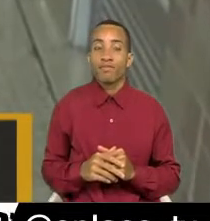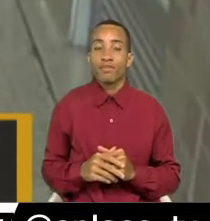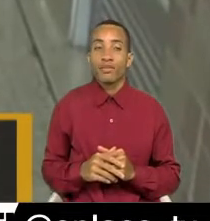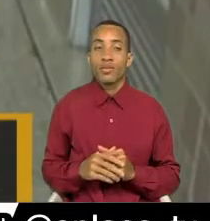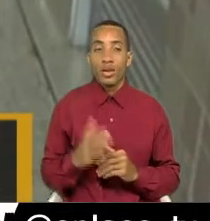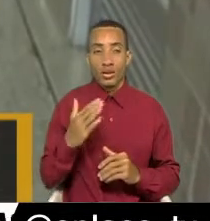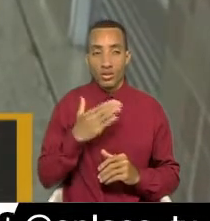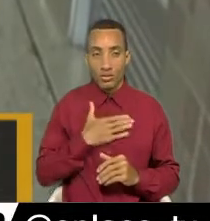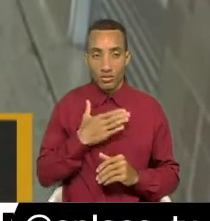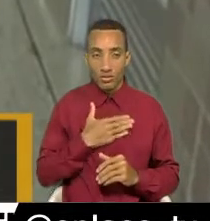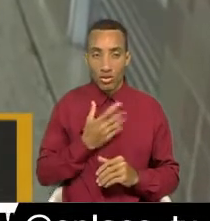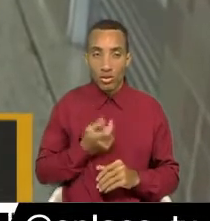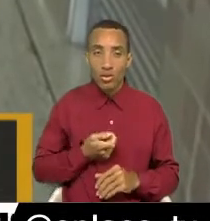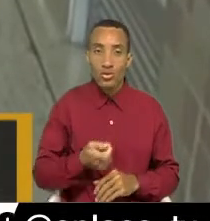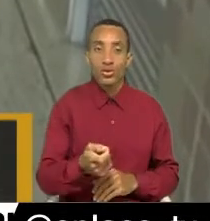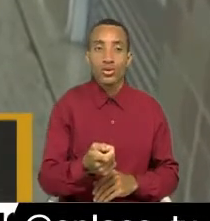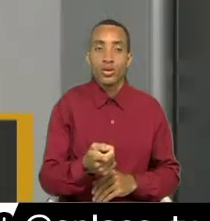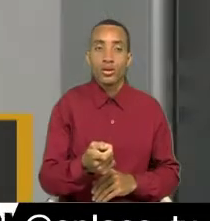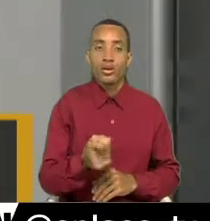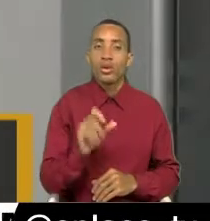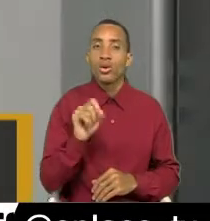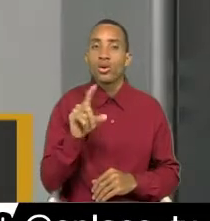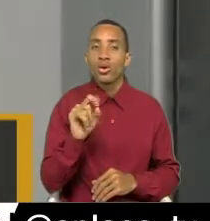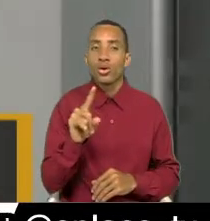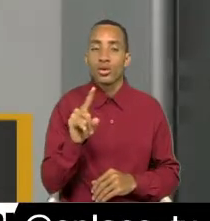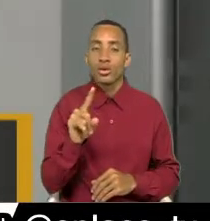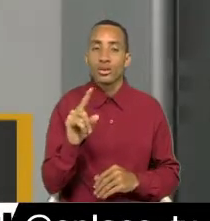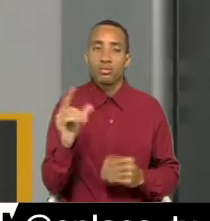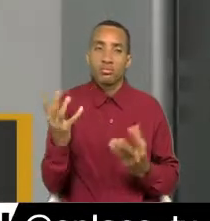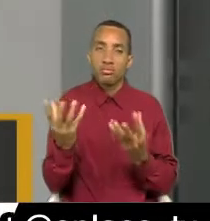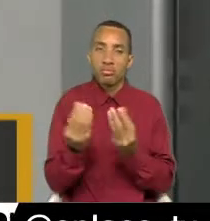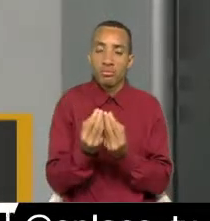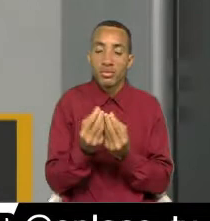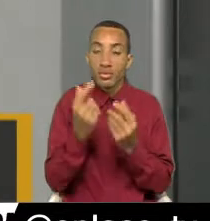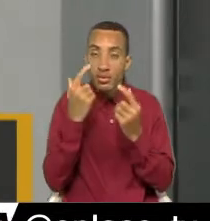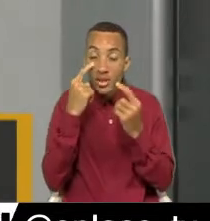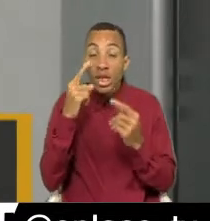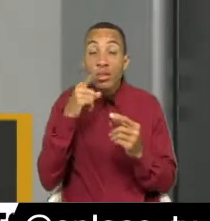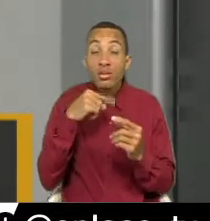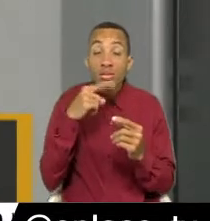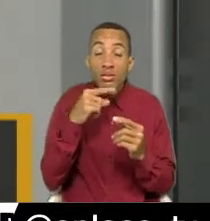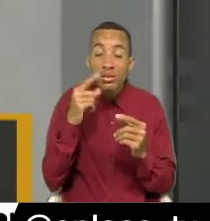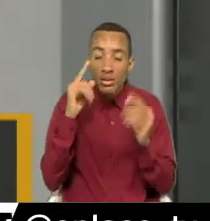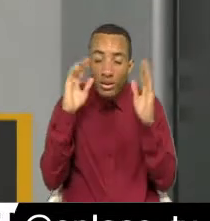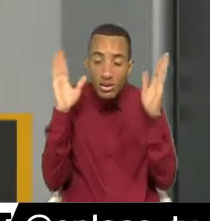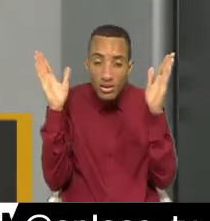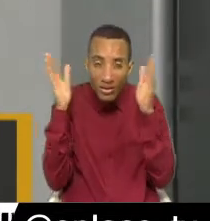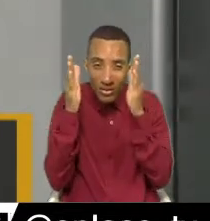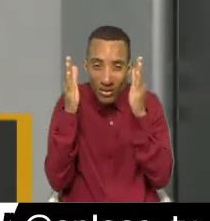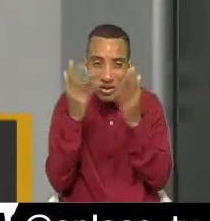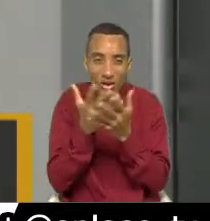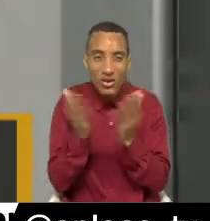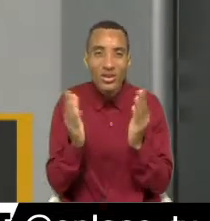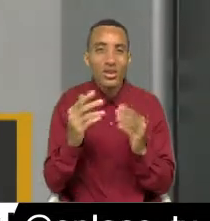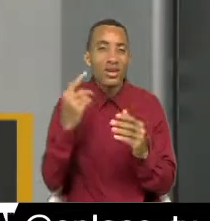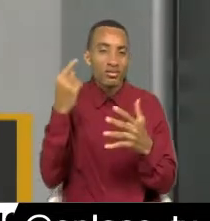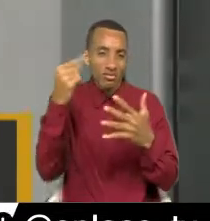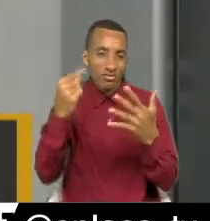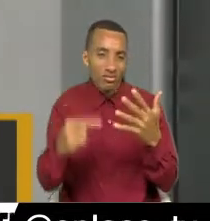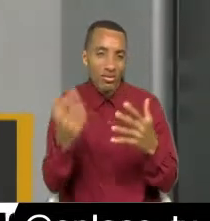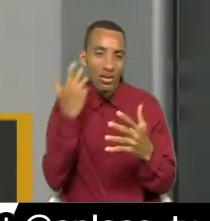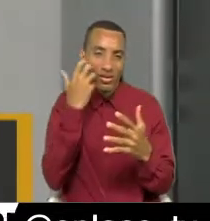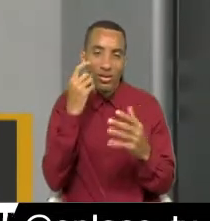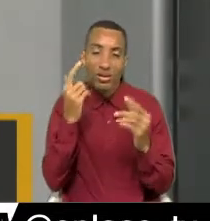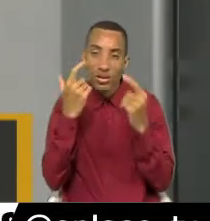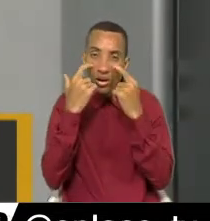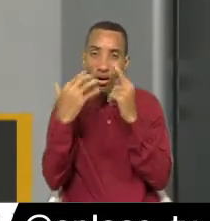hacer este sábado, ahora el 11, nuestra brigada contra la miopía, la hipermetropía, el astigmatismo y la presbicia. Como siempre, estamos